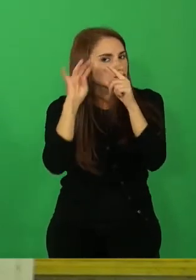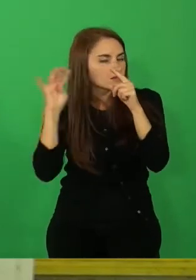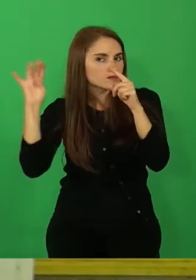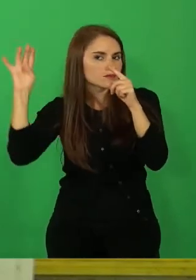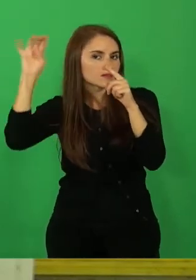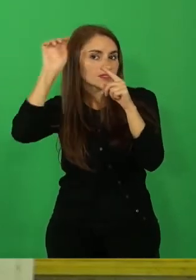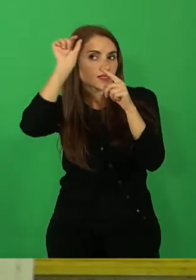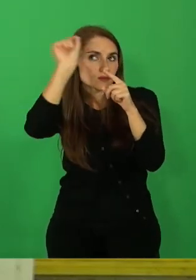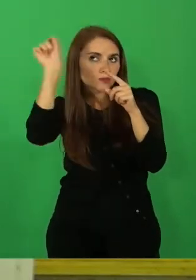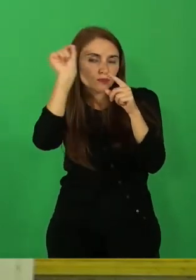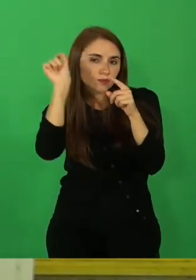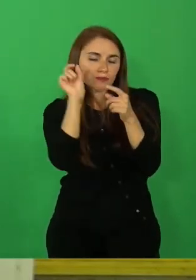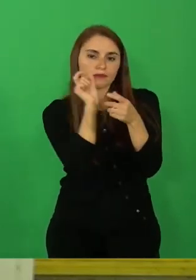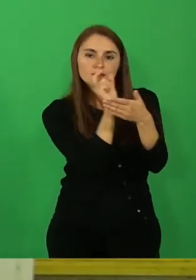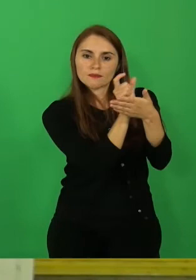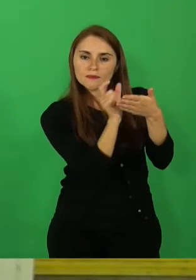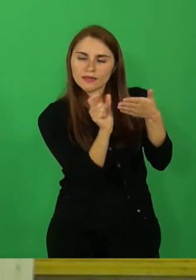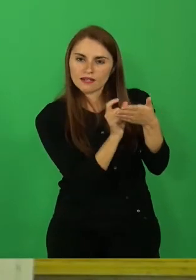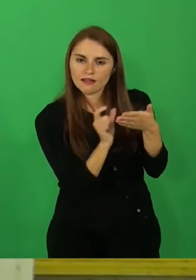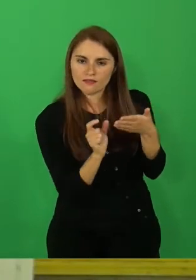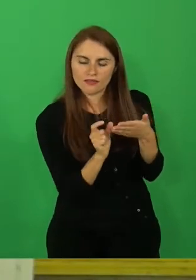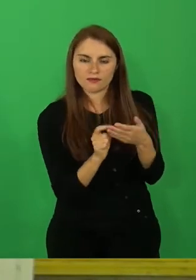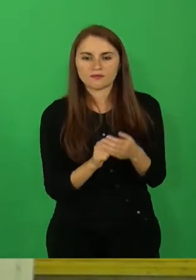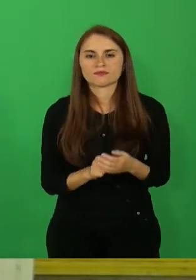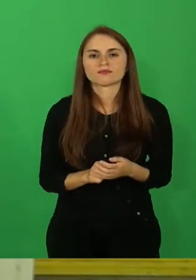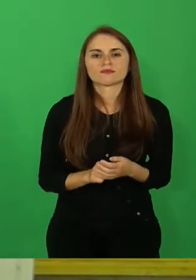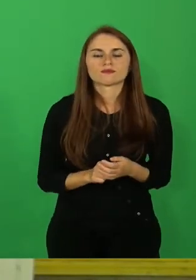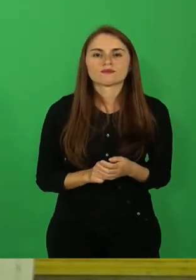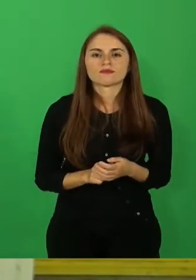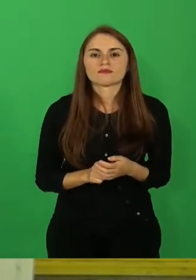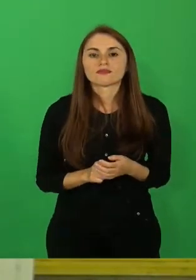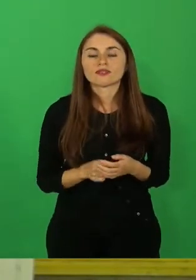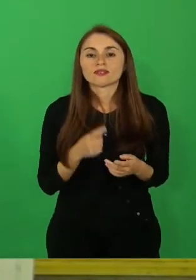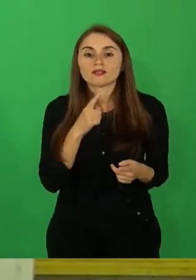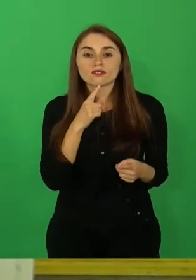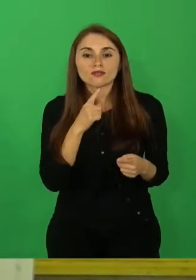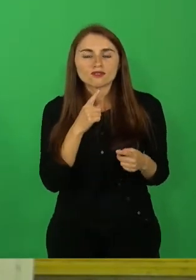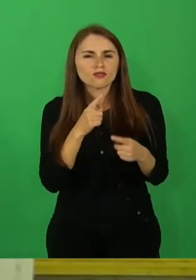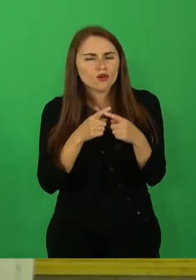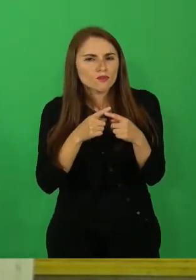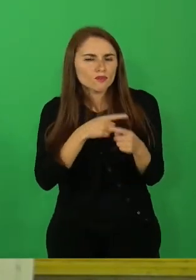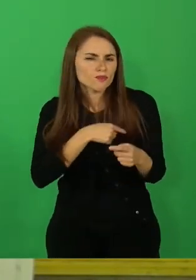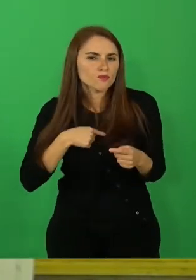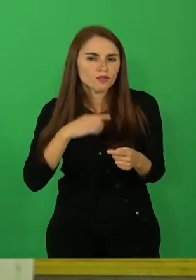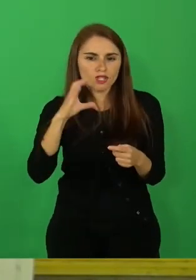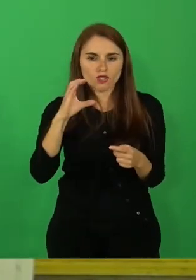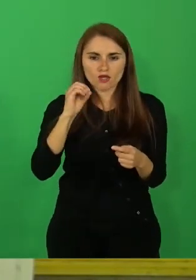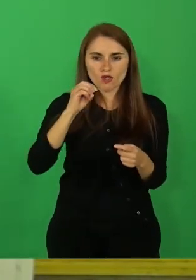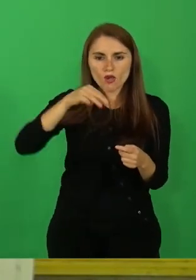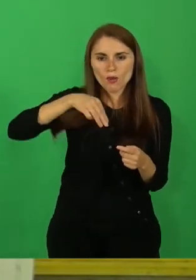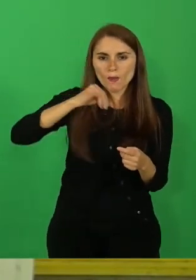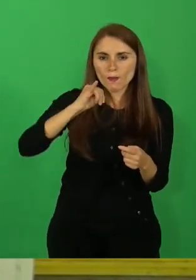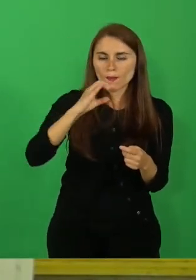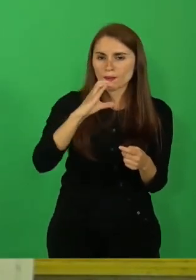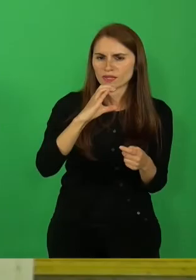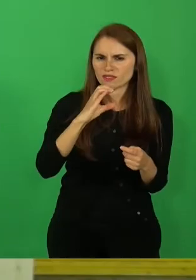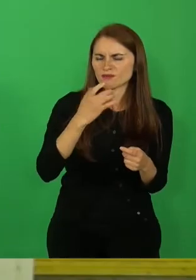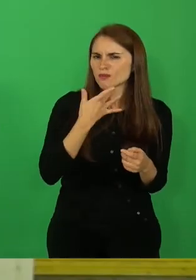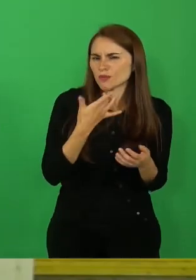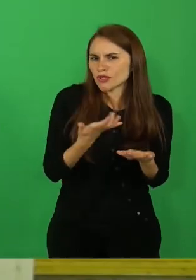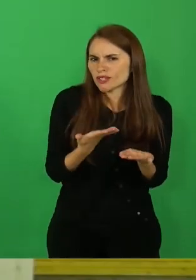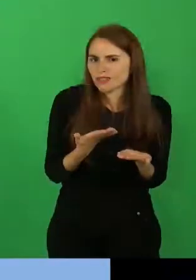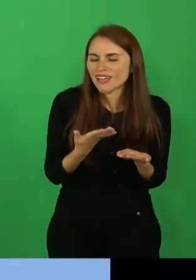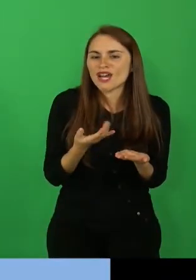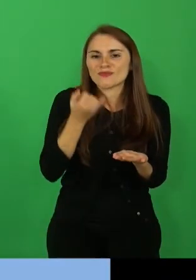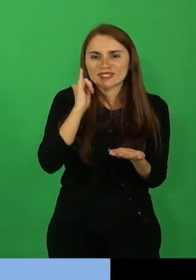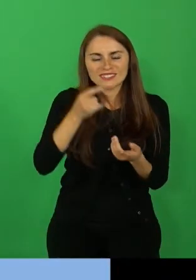por nosotros que están sobre los personajes. El nombre cómics deriva porque su objetivo siempre va a